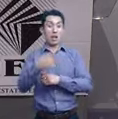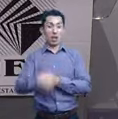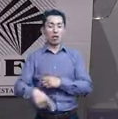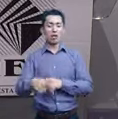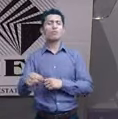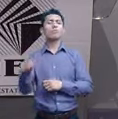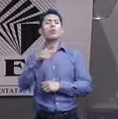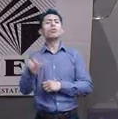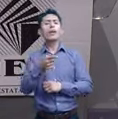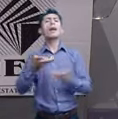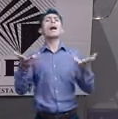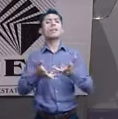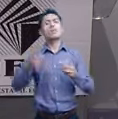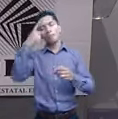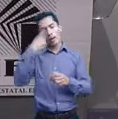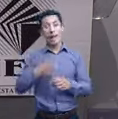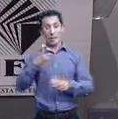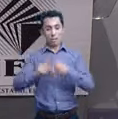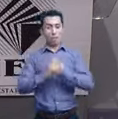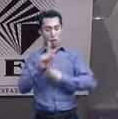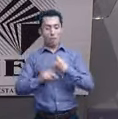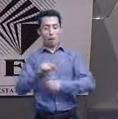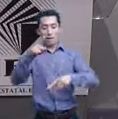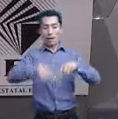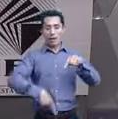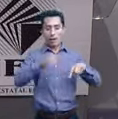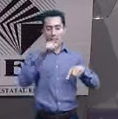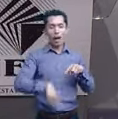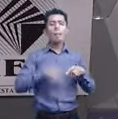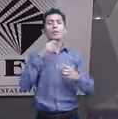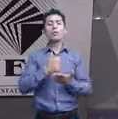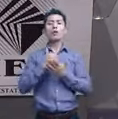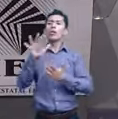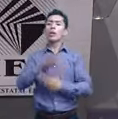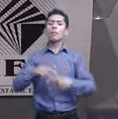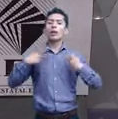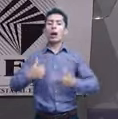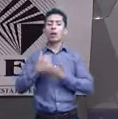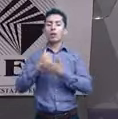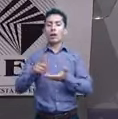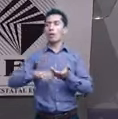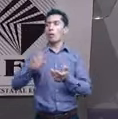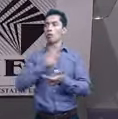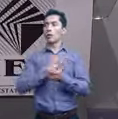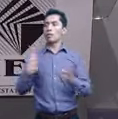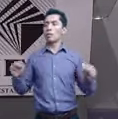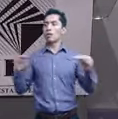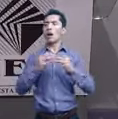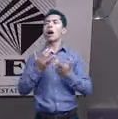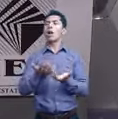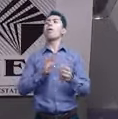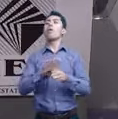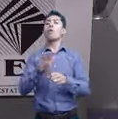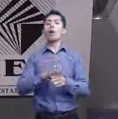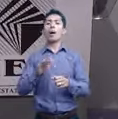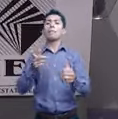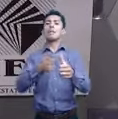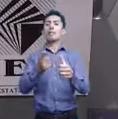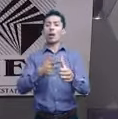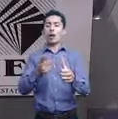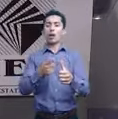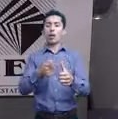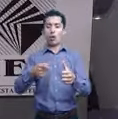¿Qué harán para combatir este problema y ayudar a toda la ciudadanía del municipio de Mixquiahuala? Y antes de